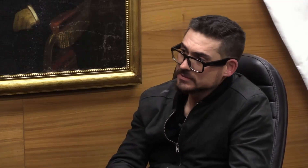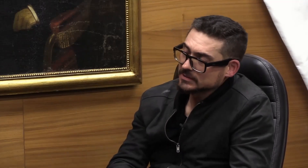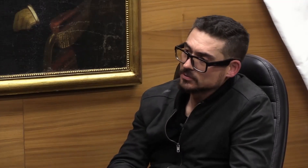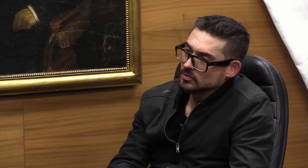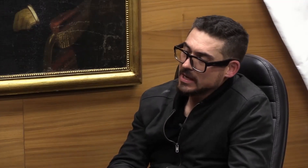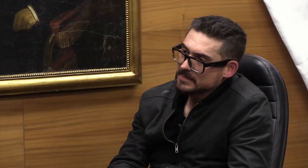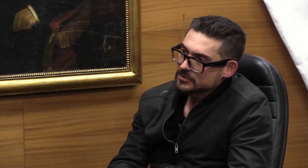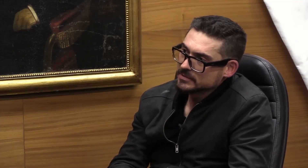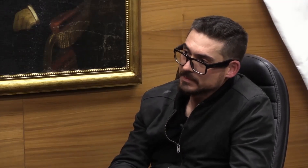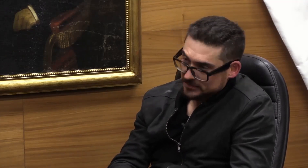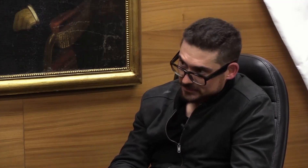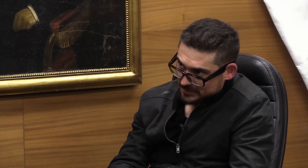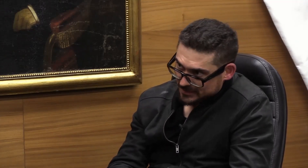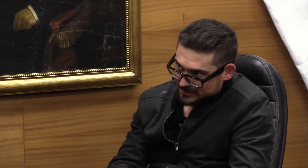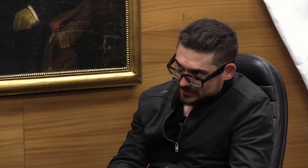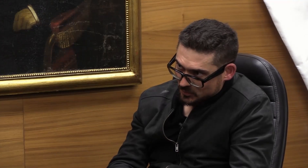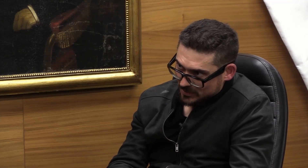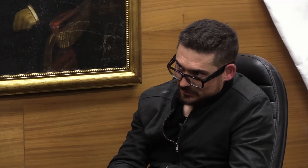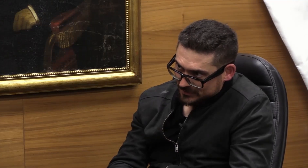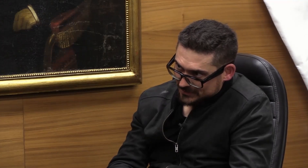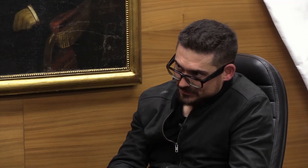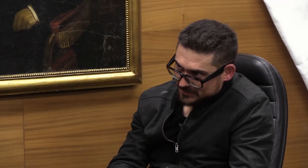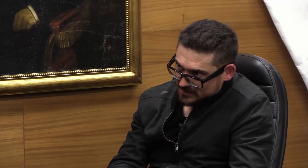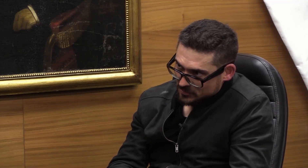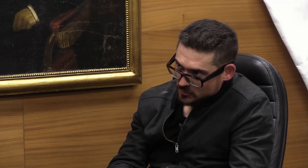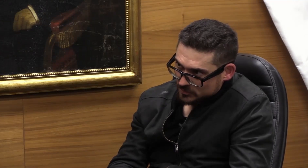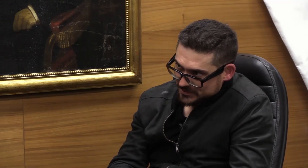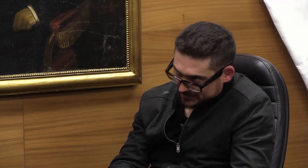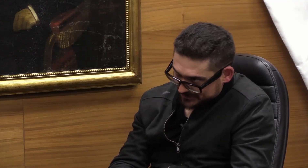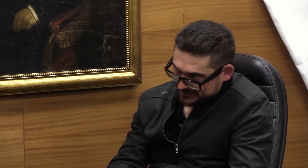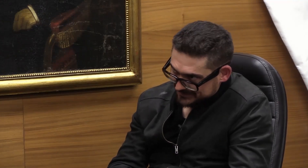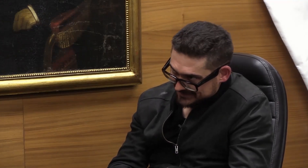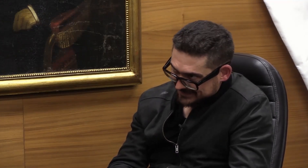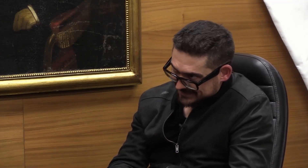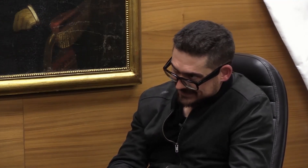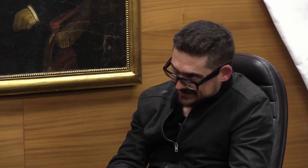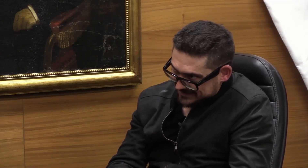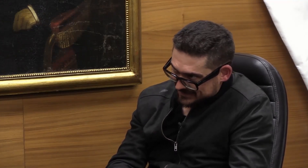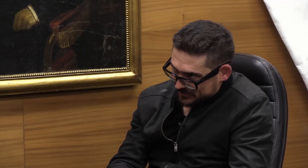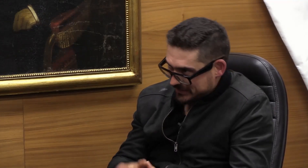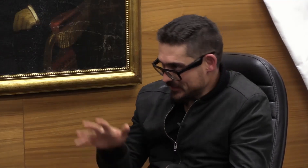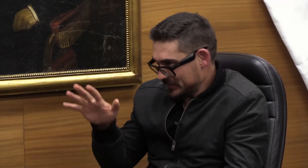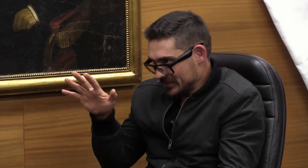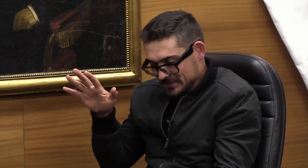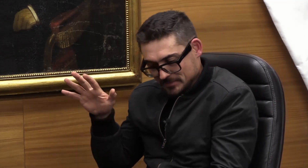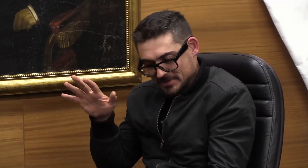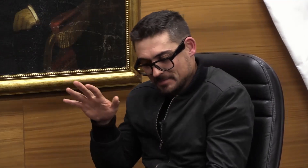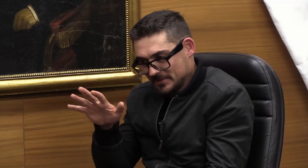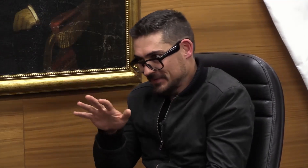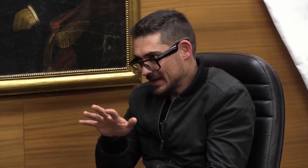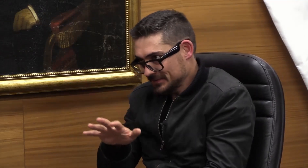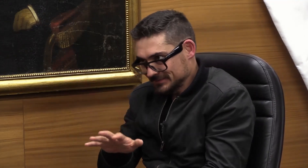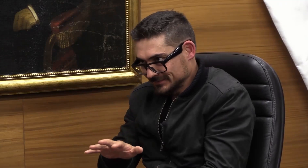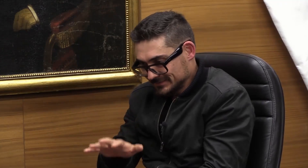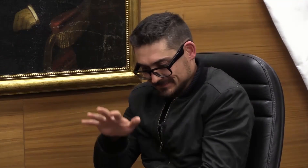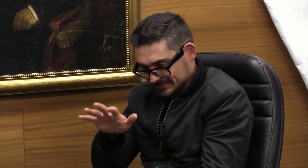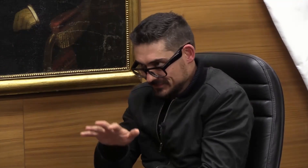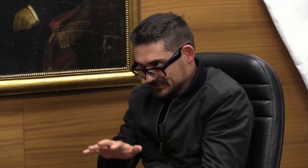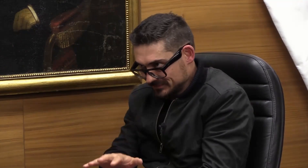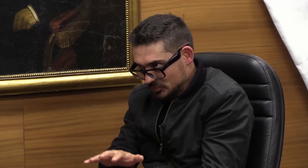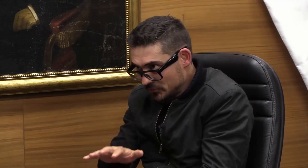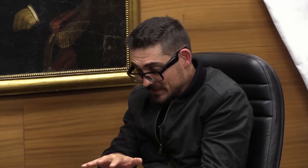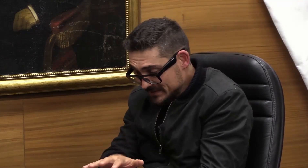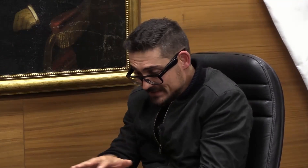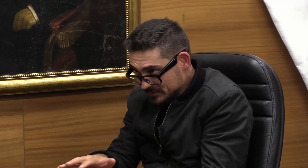están costando $1,000,000 cuando antes costaban como 7. ¿Por qué? Porque los hemos simplificado. Claro.